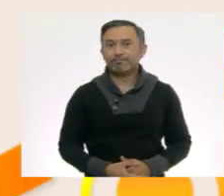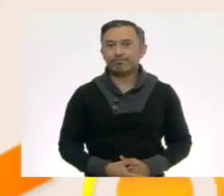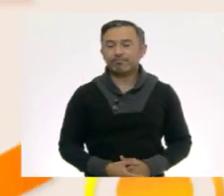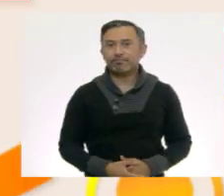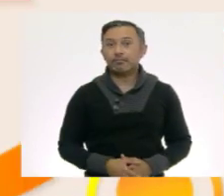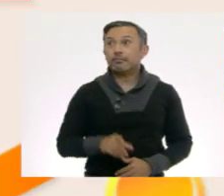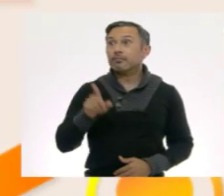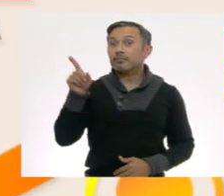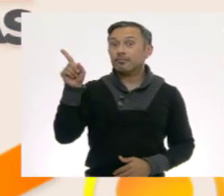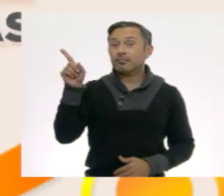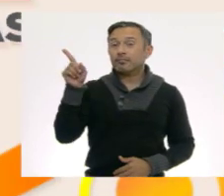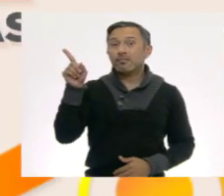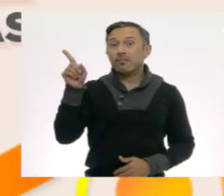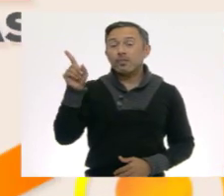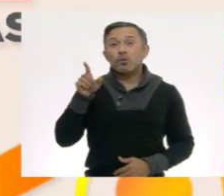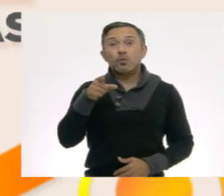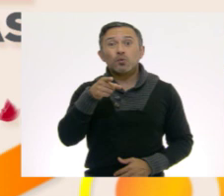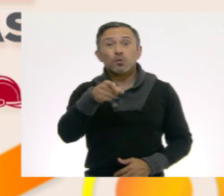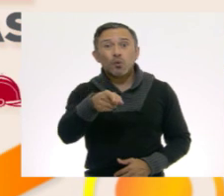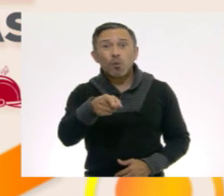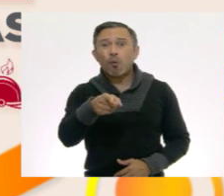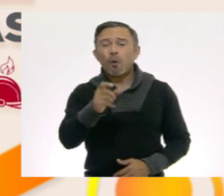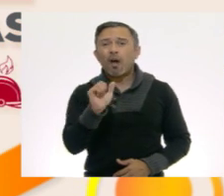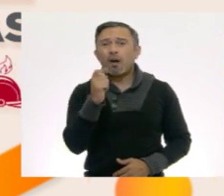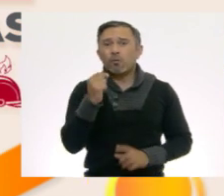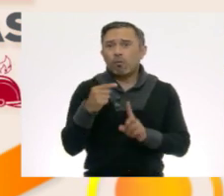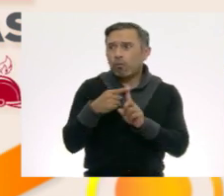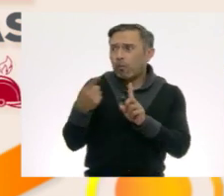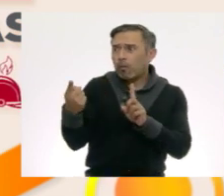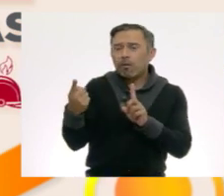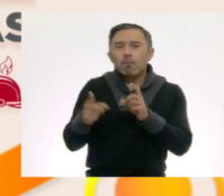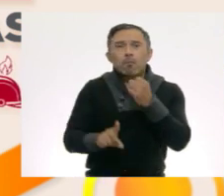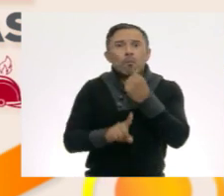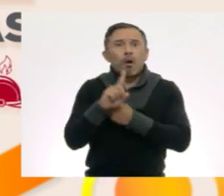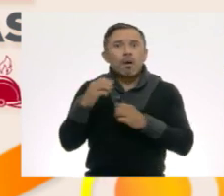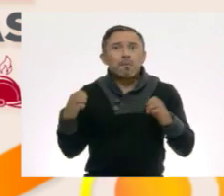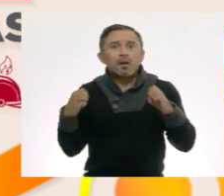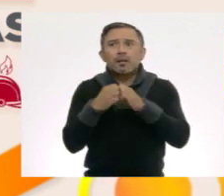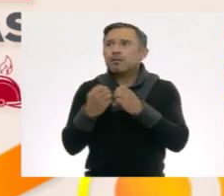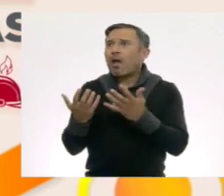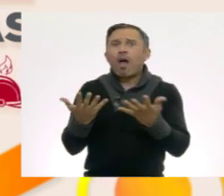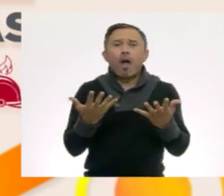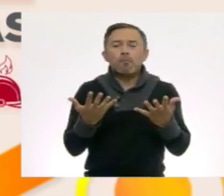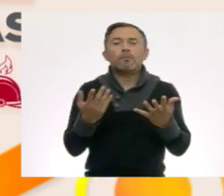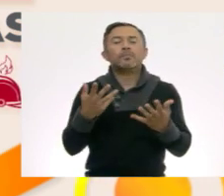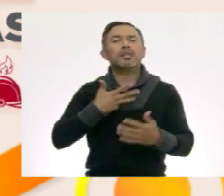número puedes llamar cuando tú o alguien cerca de ti tenga una emergencia.